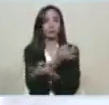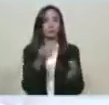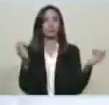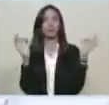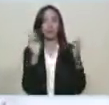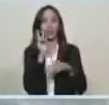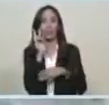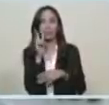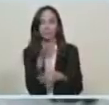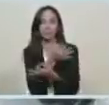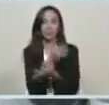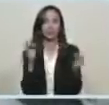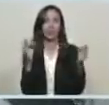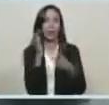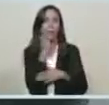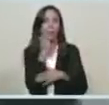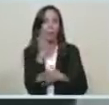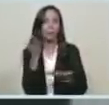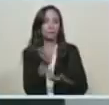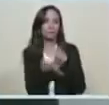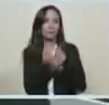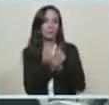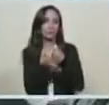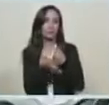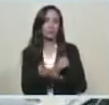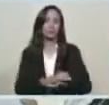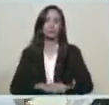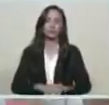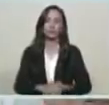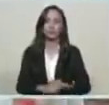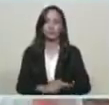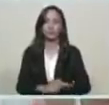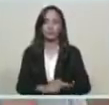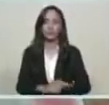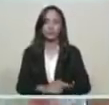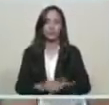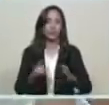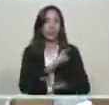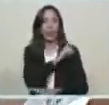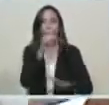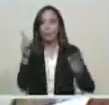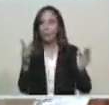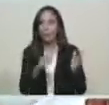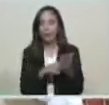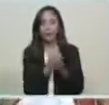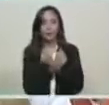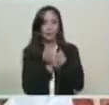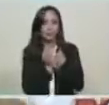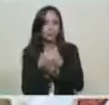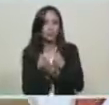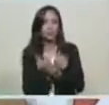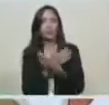maría gabriela dura mi admiración total y absoluta